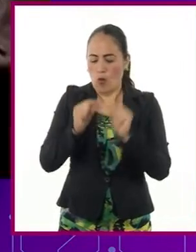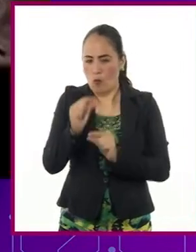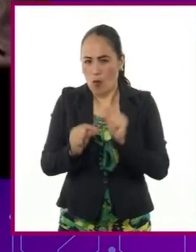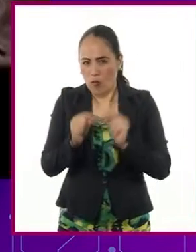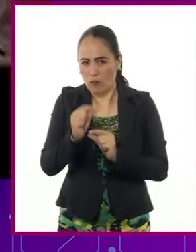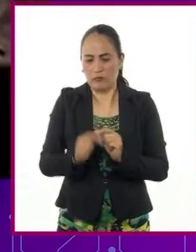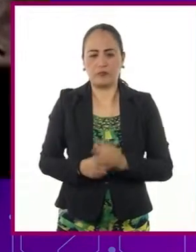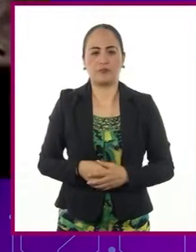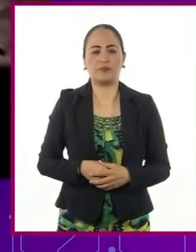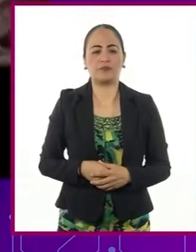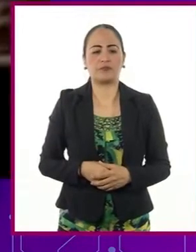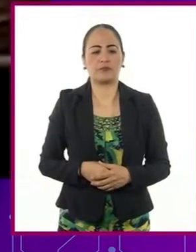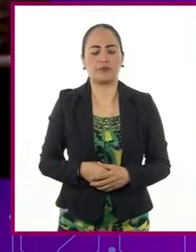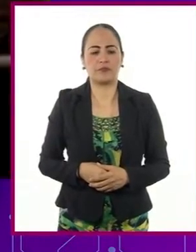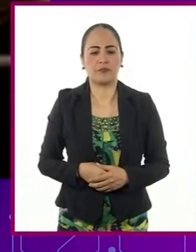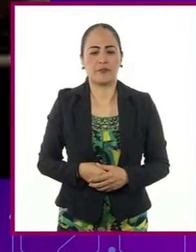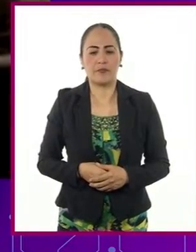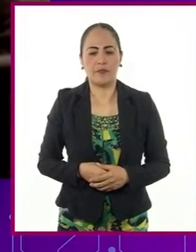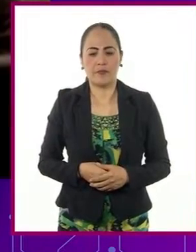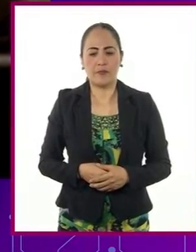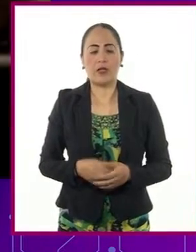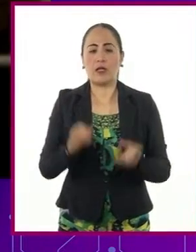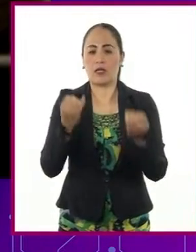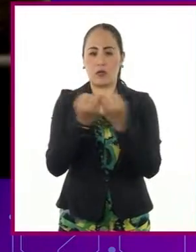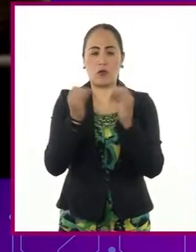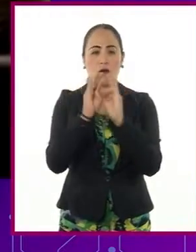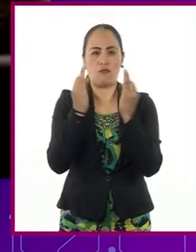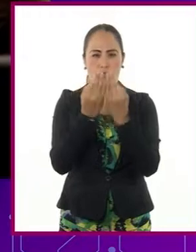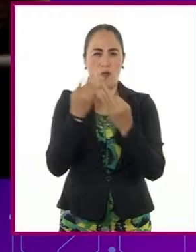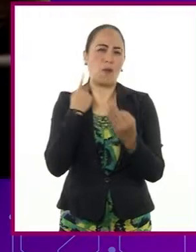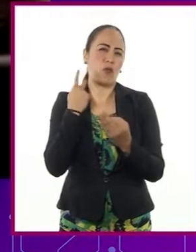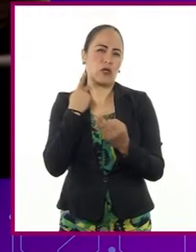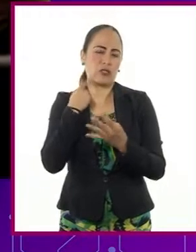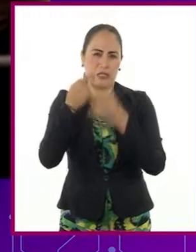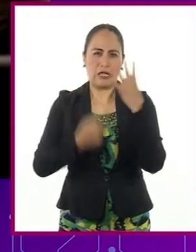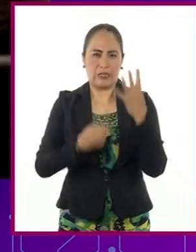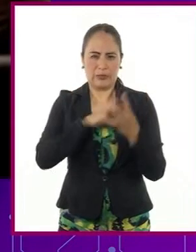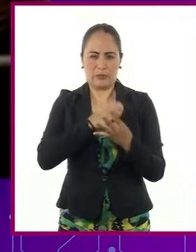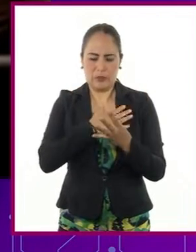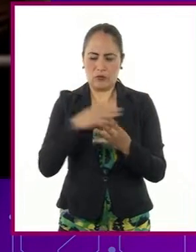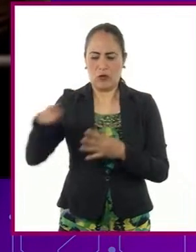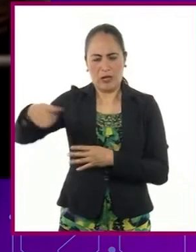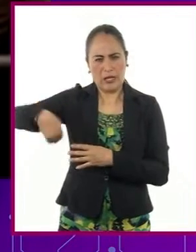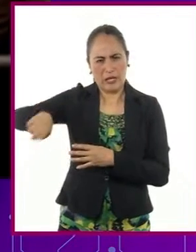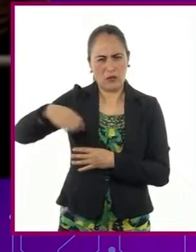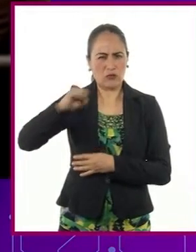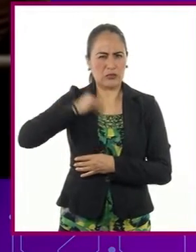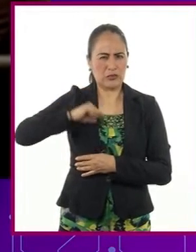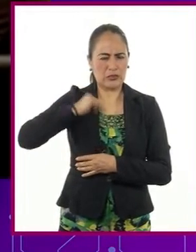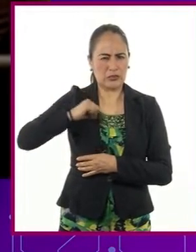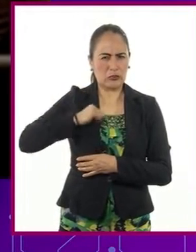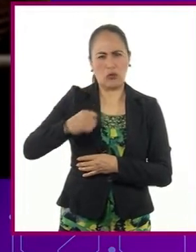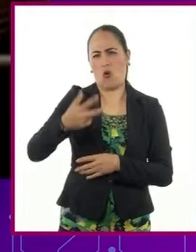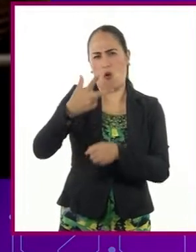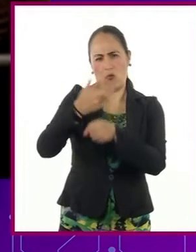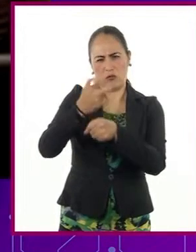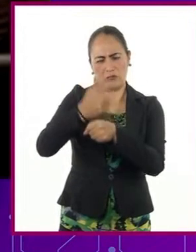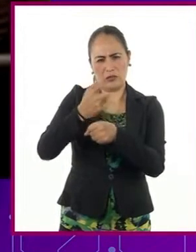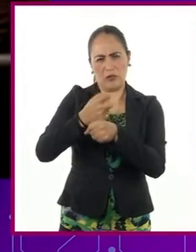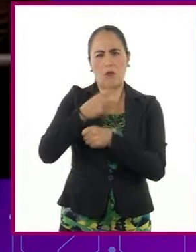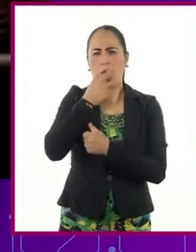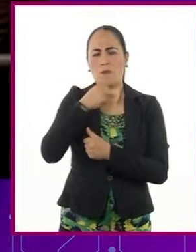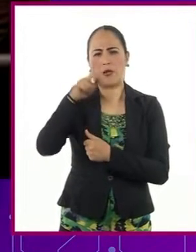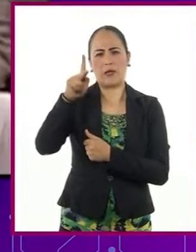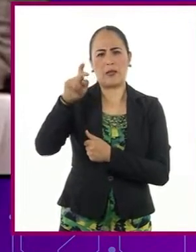presencia militar. Hay un modelo político de expansión. Los españoles han avanzado desde el siglo VIII con Pelayo y